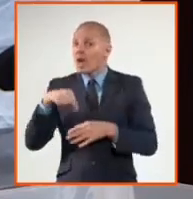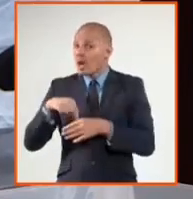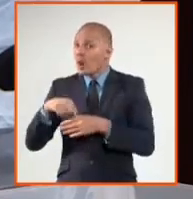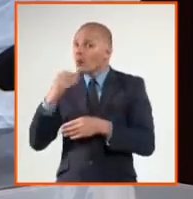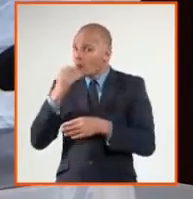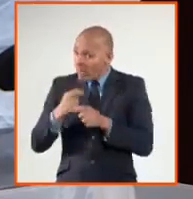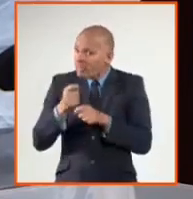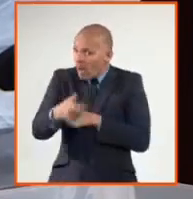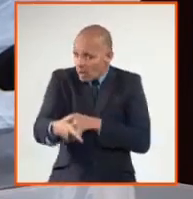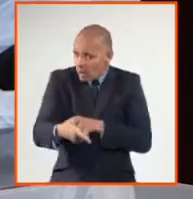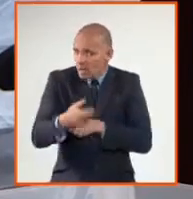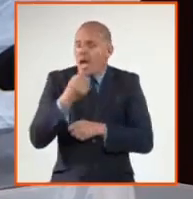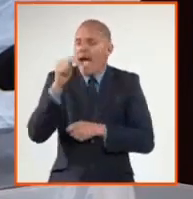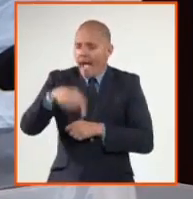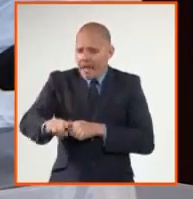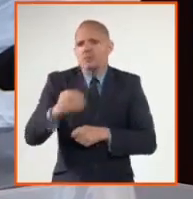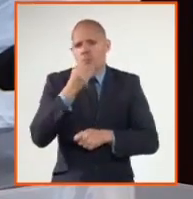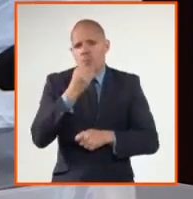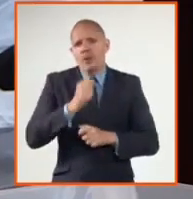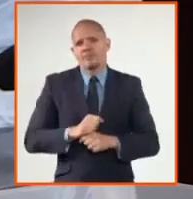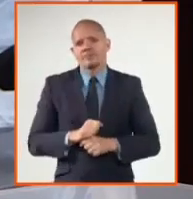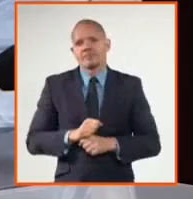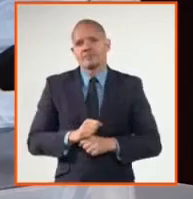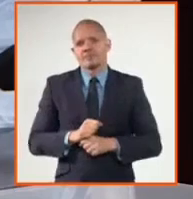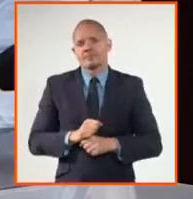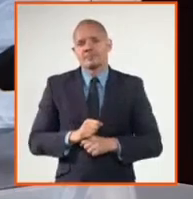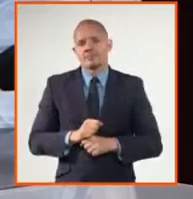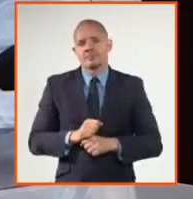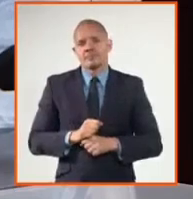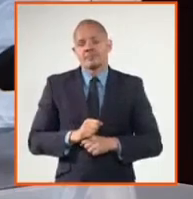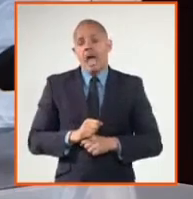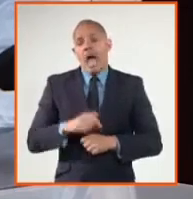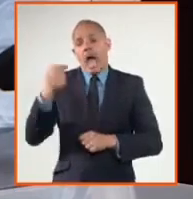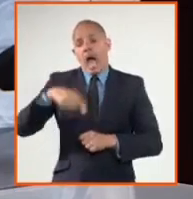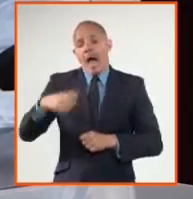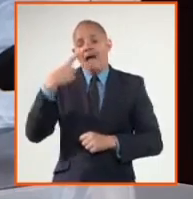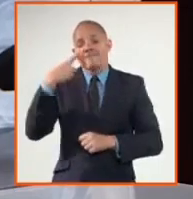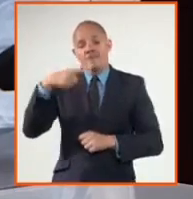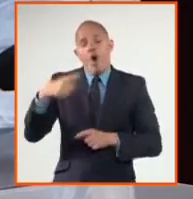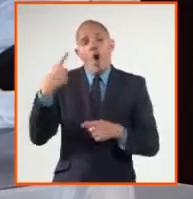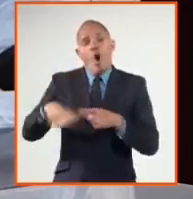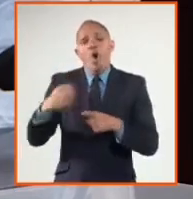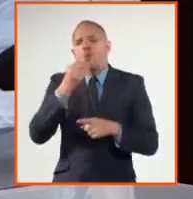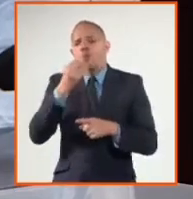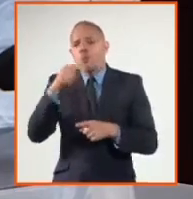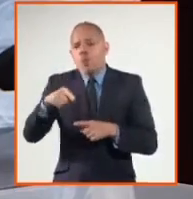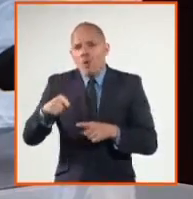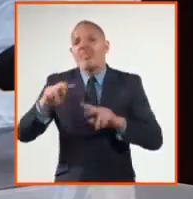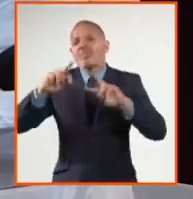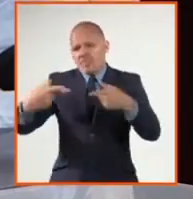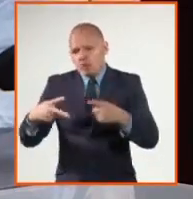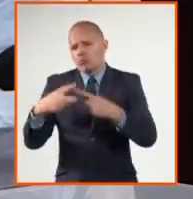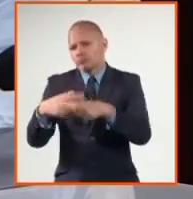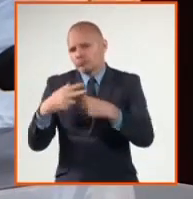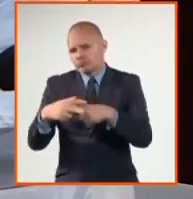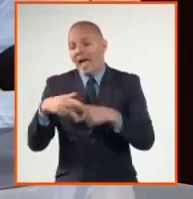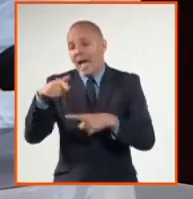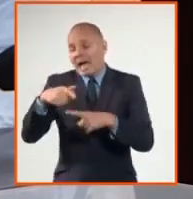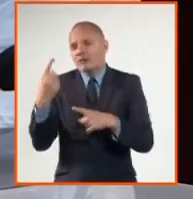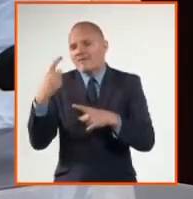también a cr se negocia la reconstrucción de este bloque sin serlo que requiere un mantenimiento